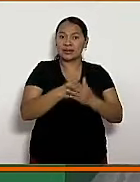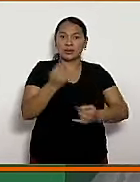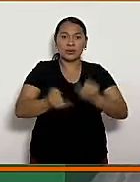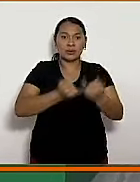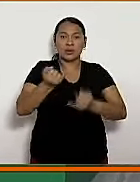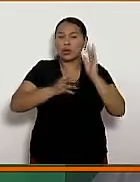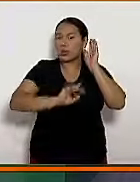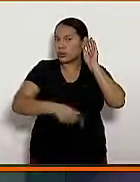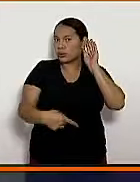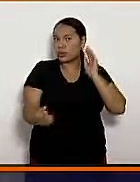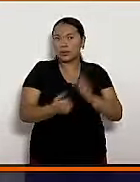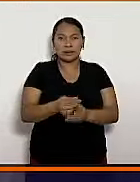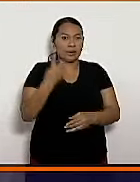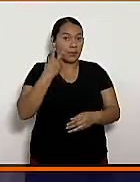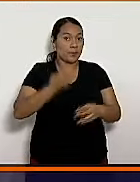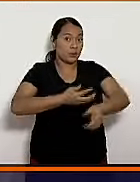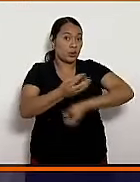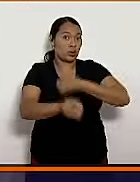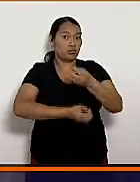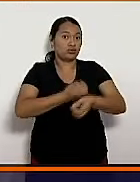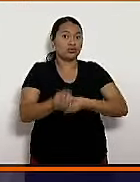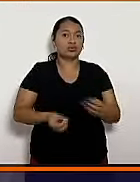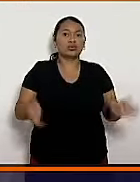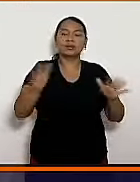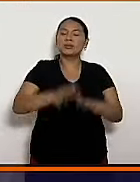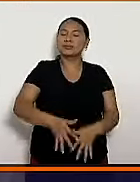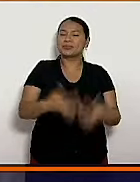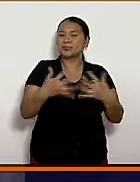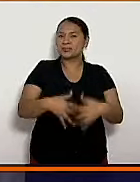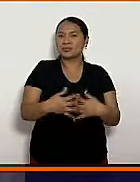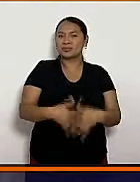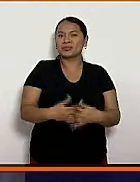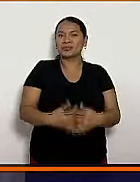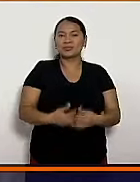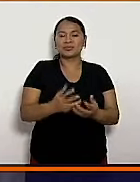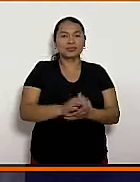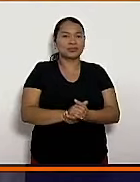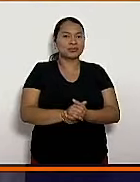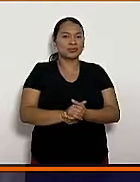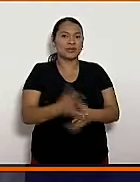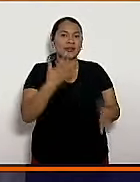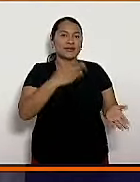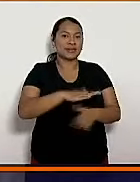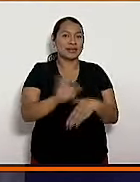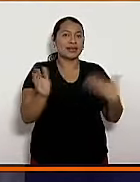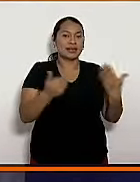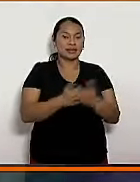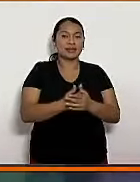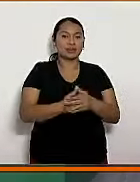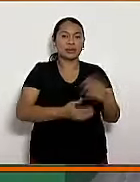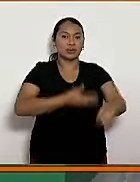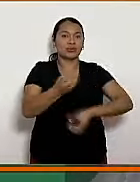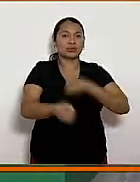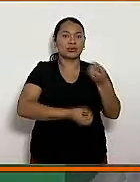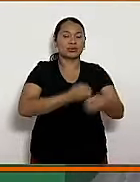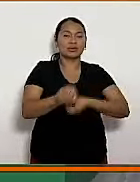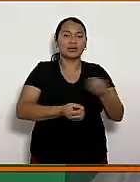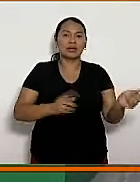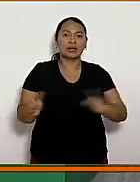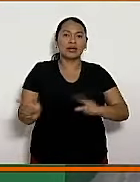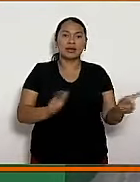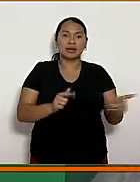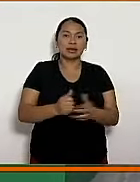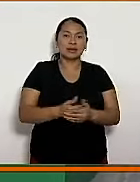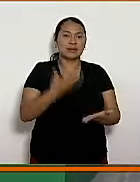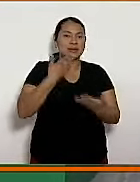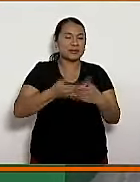Como puedes ver, en este momento vamos a incluir nuestras esferas dentro del juego. Te deseamos mucha suerte porque mientras nuestras esferas se